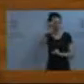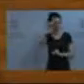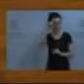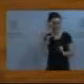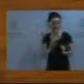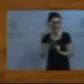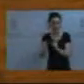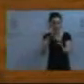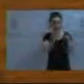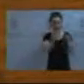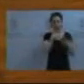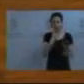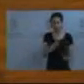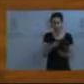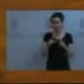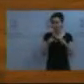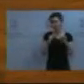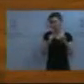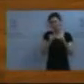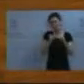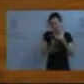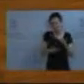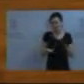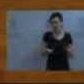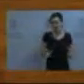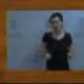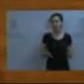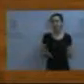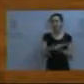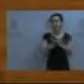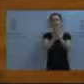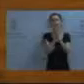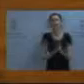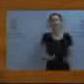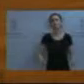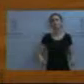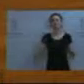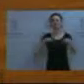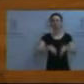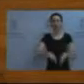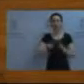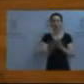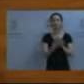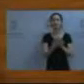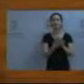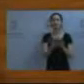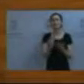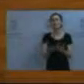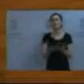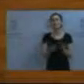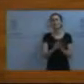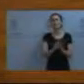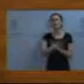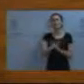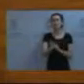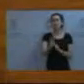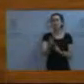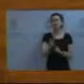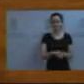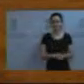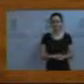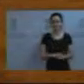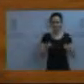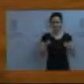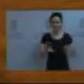la que nos encontramos. Pero al final, lo que hemos venido aquí ustedes a hablar no es de esta PNL, como le decía. Han venido aquí en esta